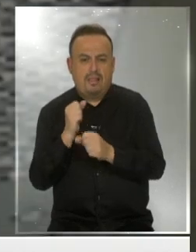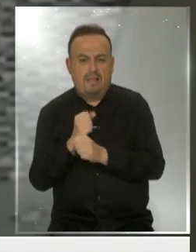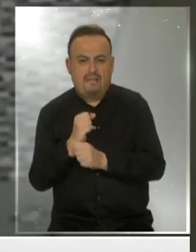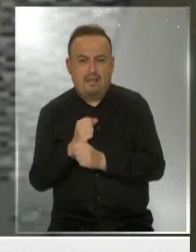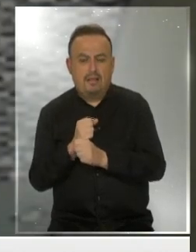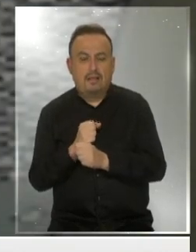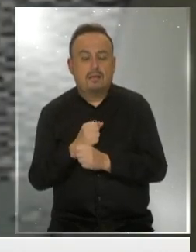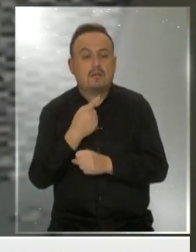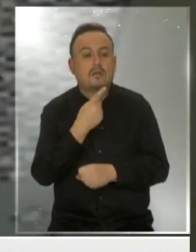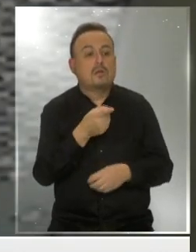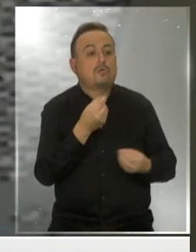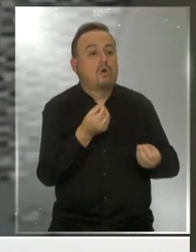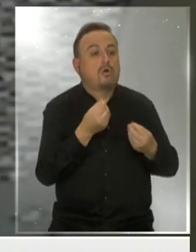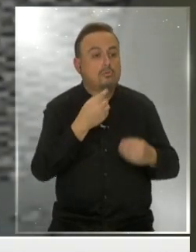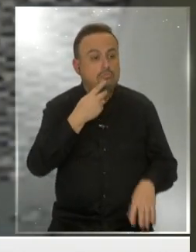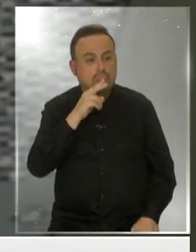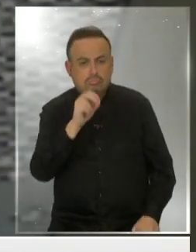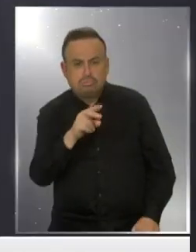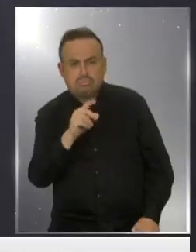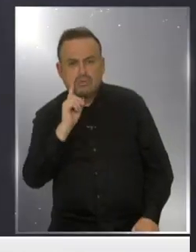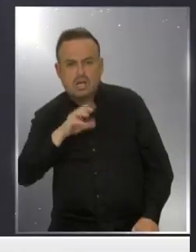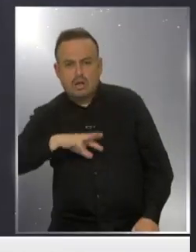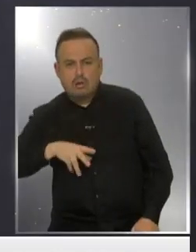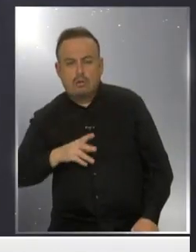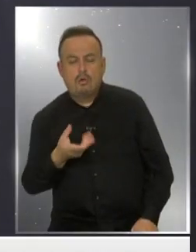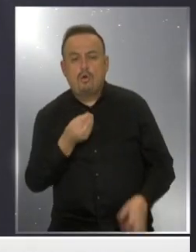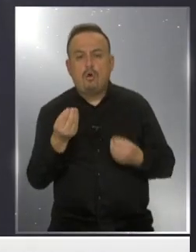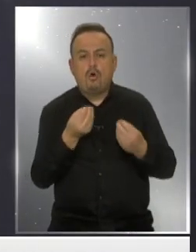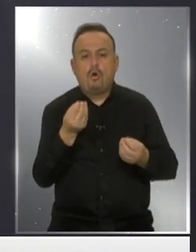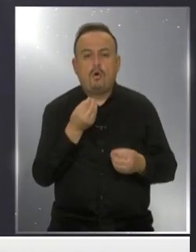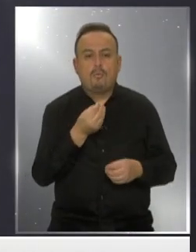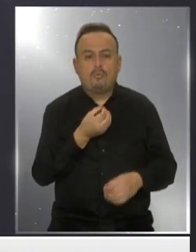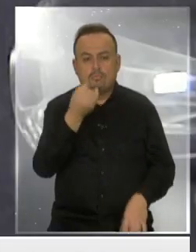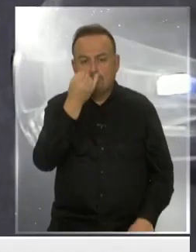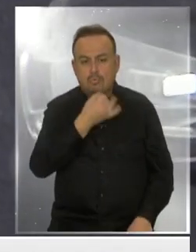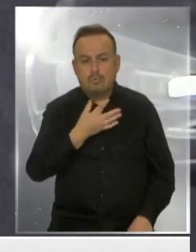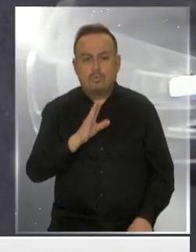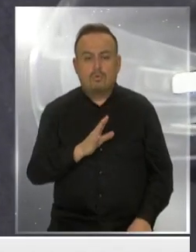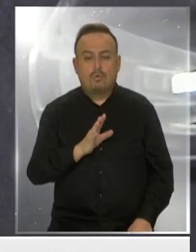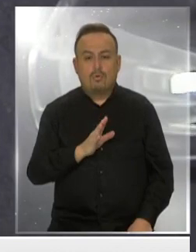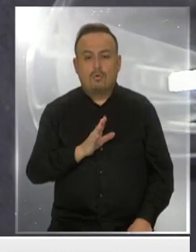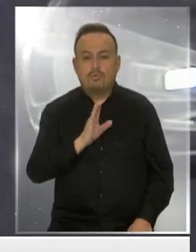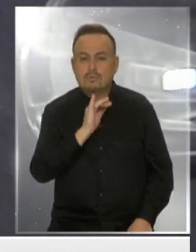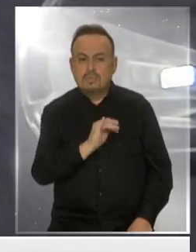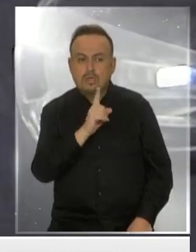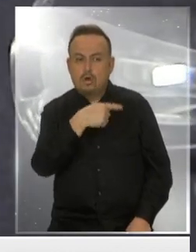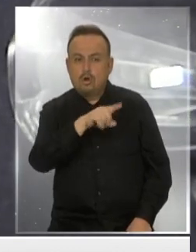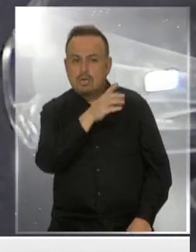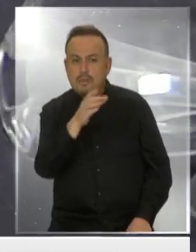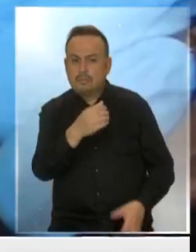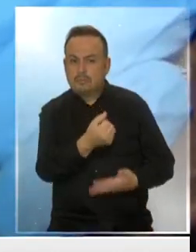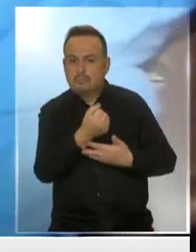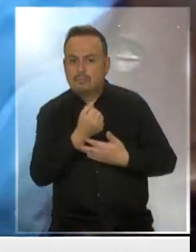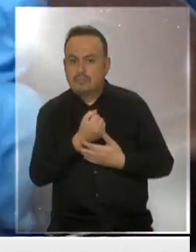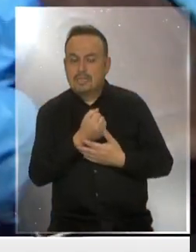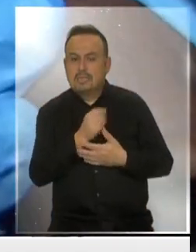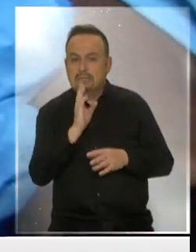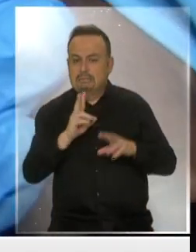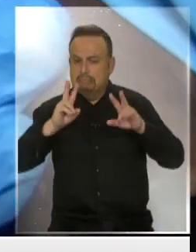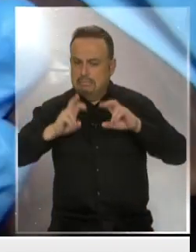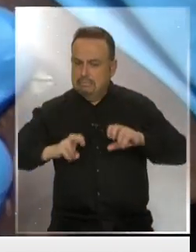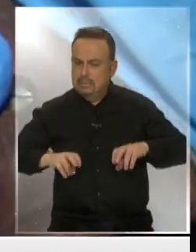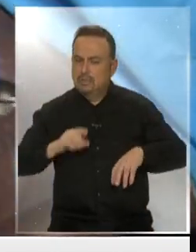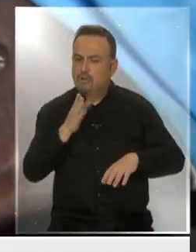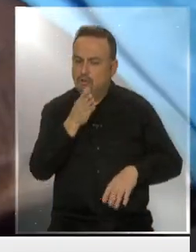trabajo para saber si habían reconocido al ladrón como obtuvo las claves de acceso o si contó con ayuda de otras personas es materia